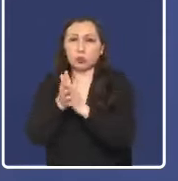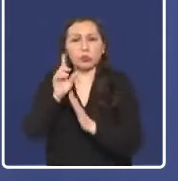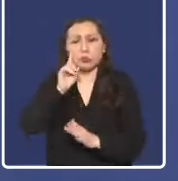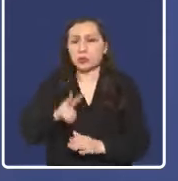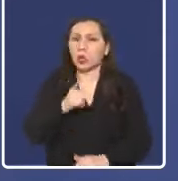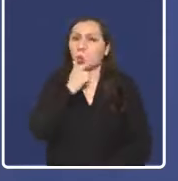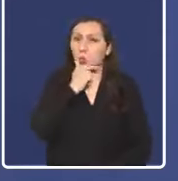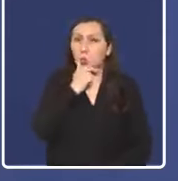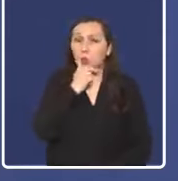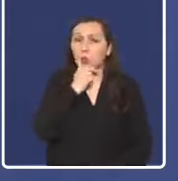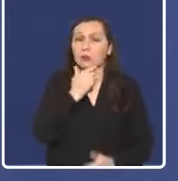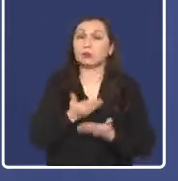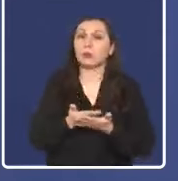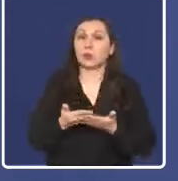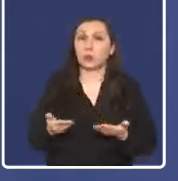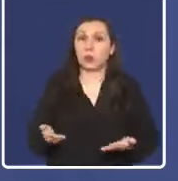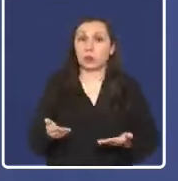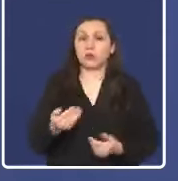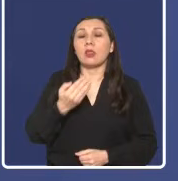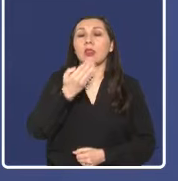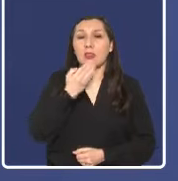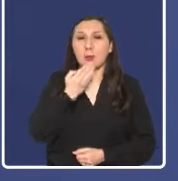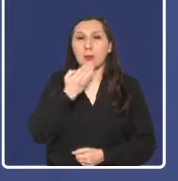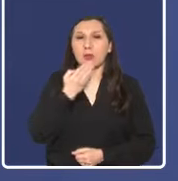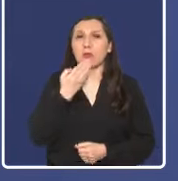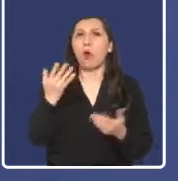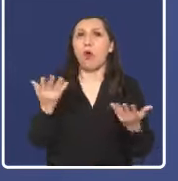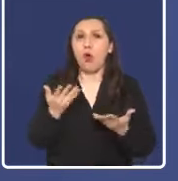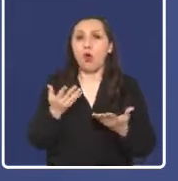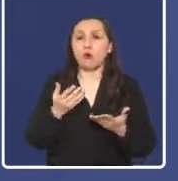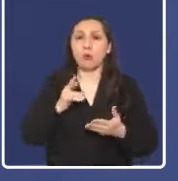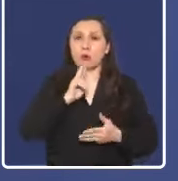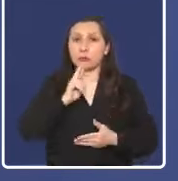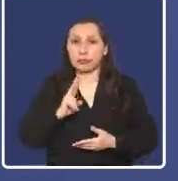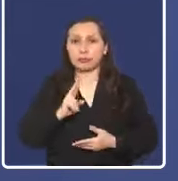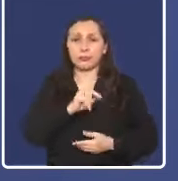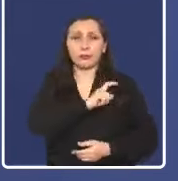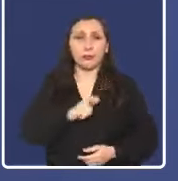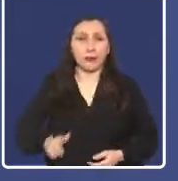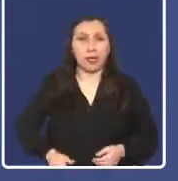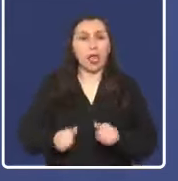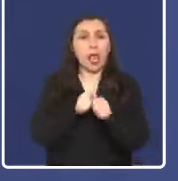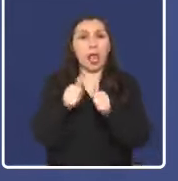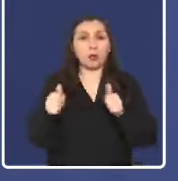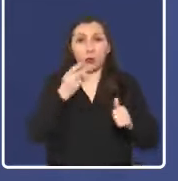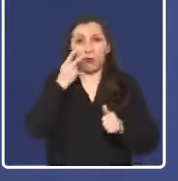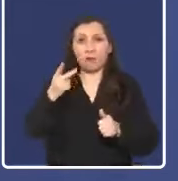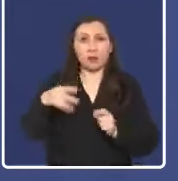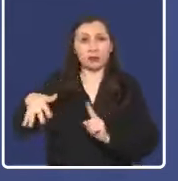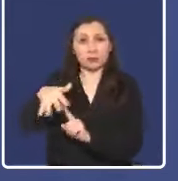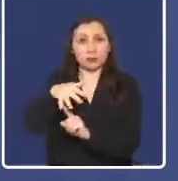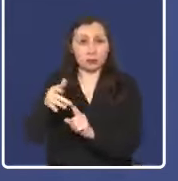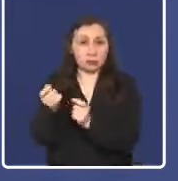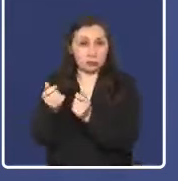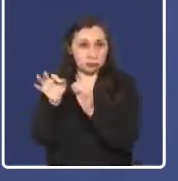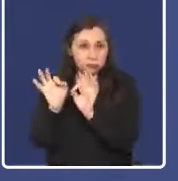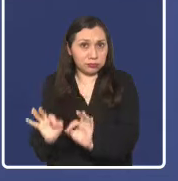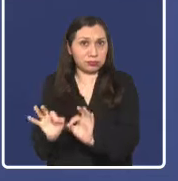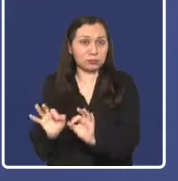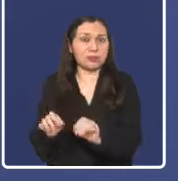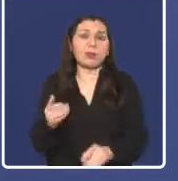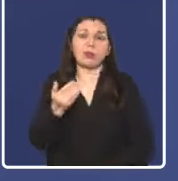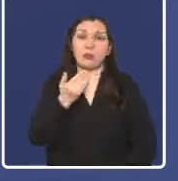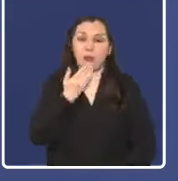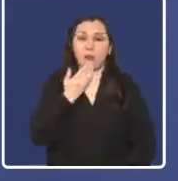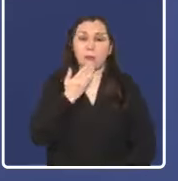duda. Y por lo tanto, también el cómo actúa el gobierno y cómo actúan las autoridades frente a un caso como este es